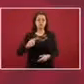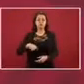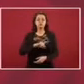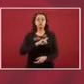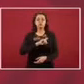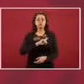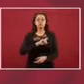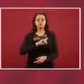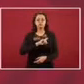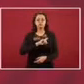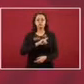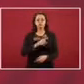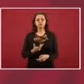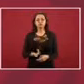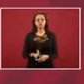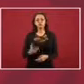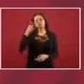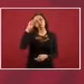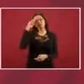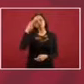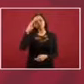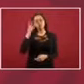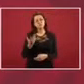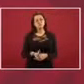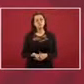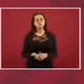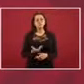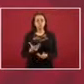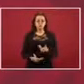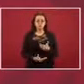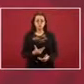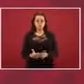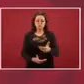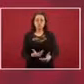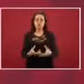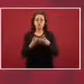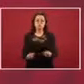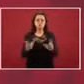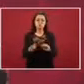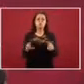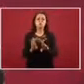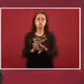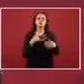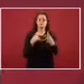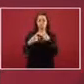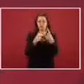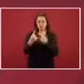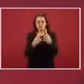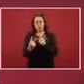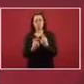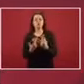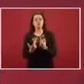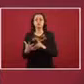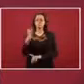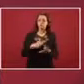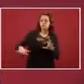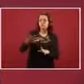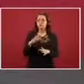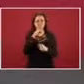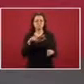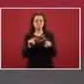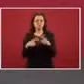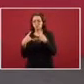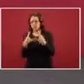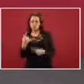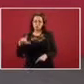preferimos que lo vayan resolviendo mediante diálogo en la misma sociedad. Que